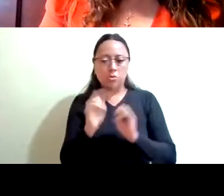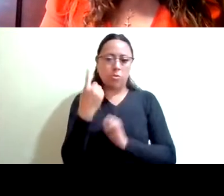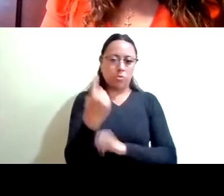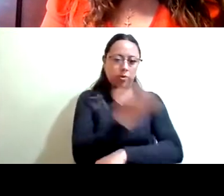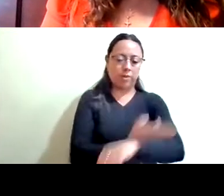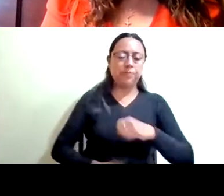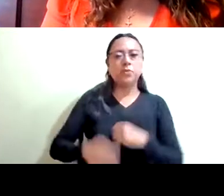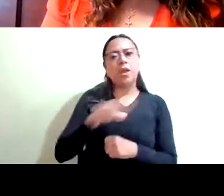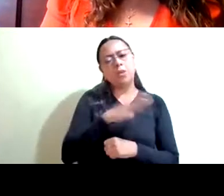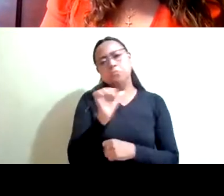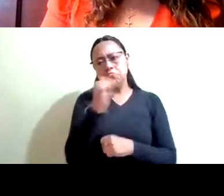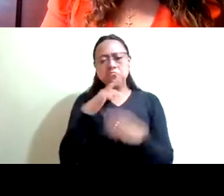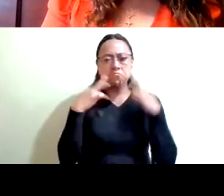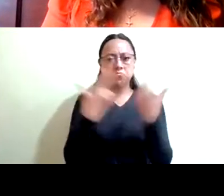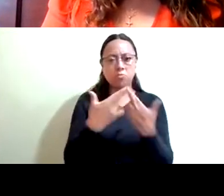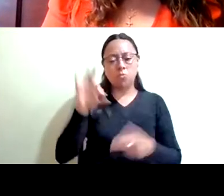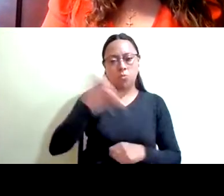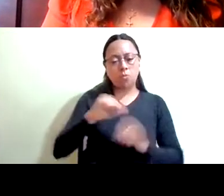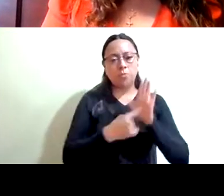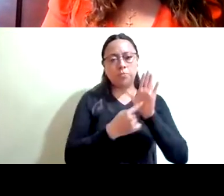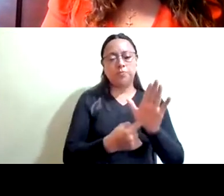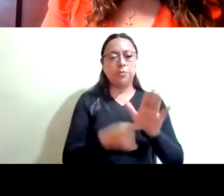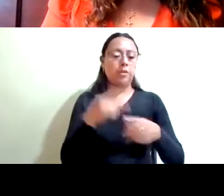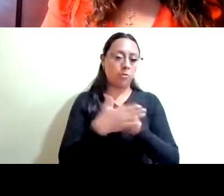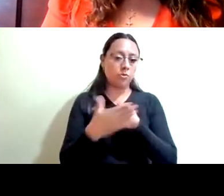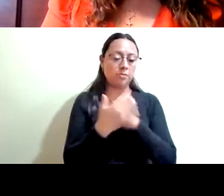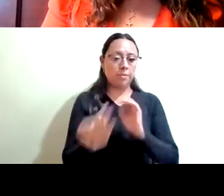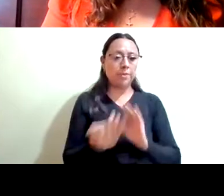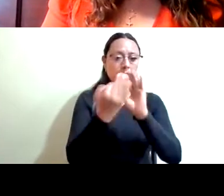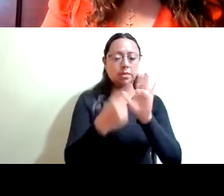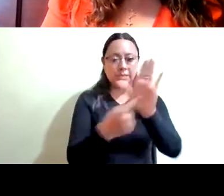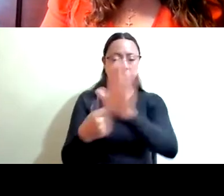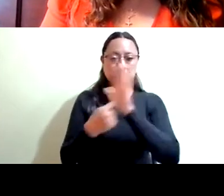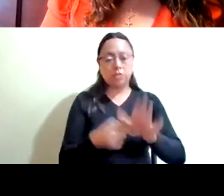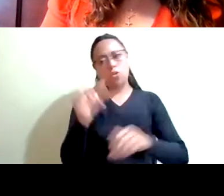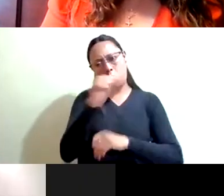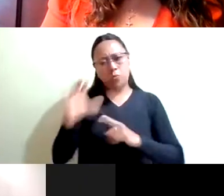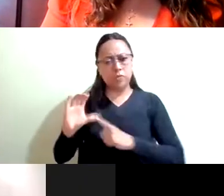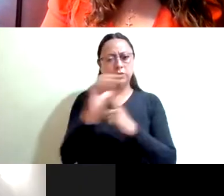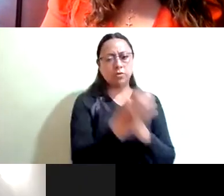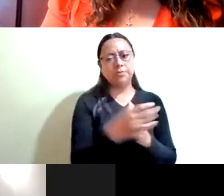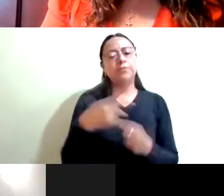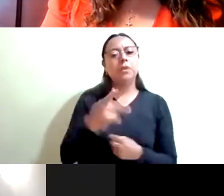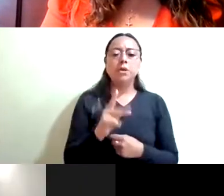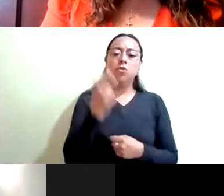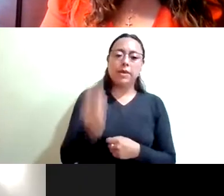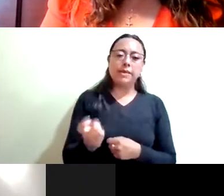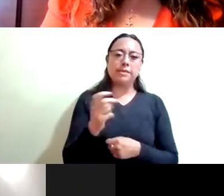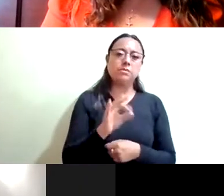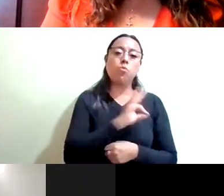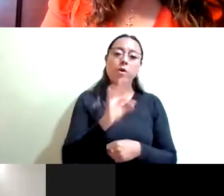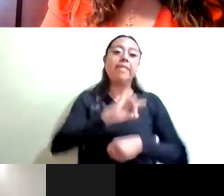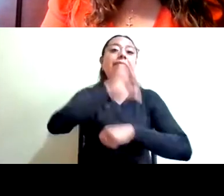otras reuniones que hoy se presentaron y se estarán presentando por parte de otras comisiones, pero creo que esas tendrían que ir